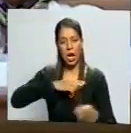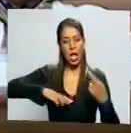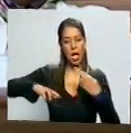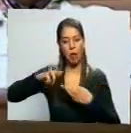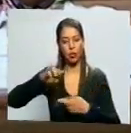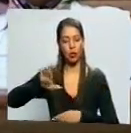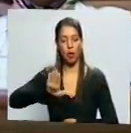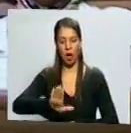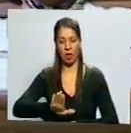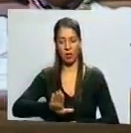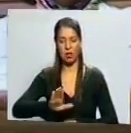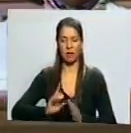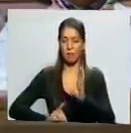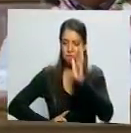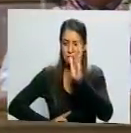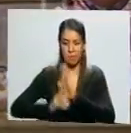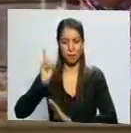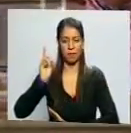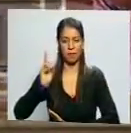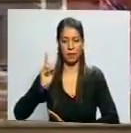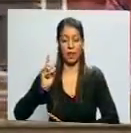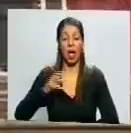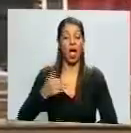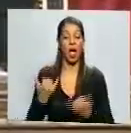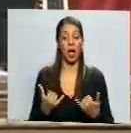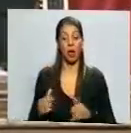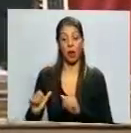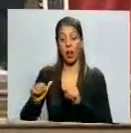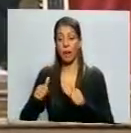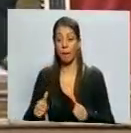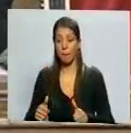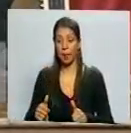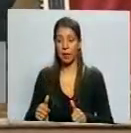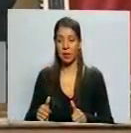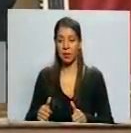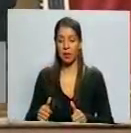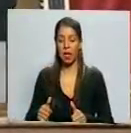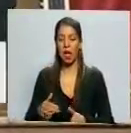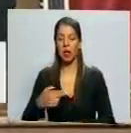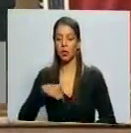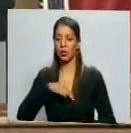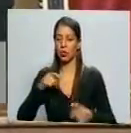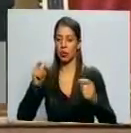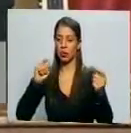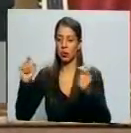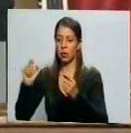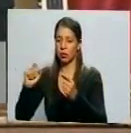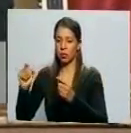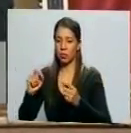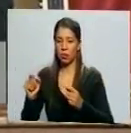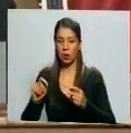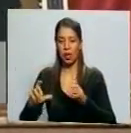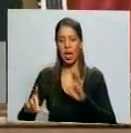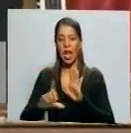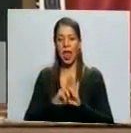haciendo revolución. Vamos a iniciar en presencia del ministro la discusión de la